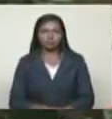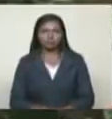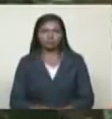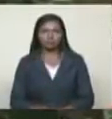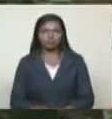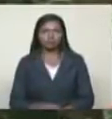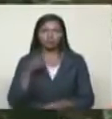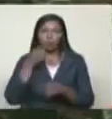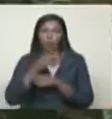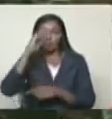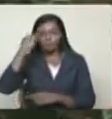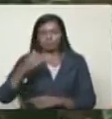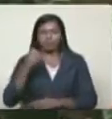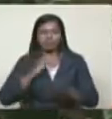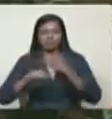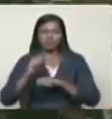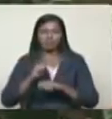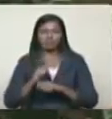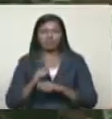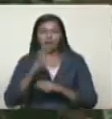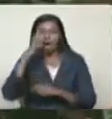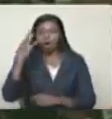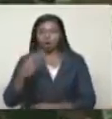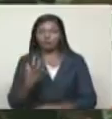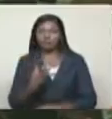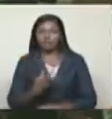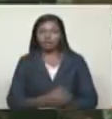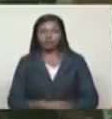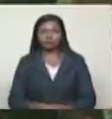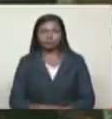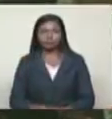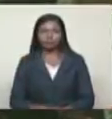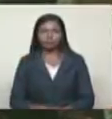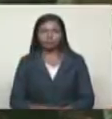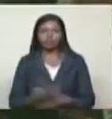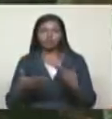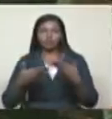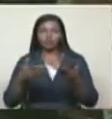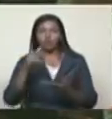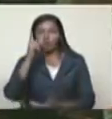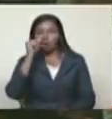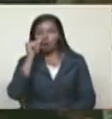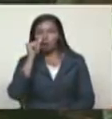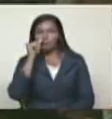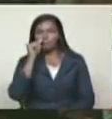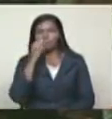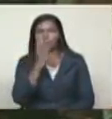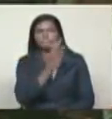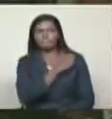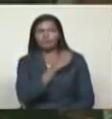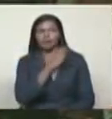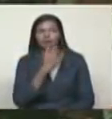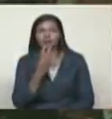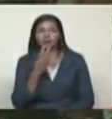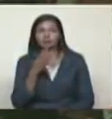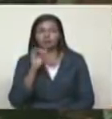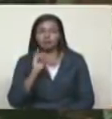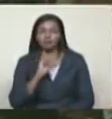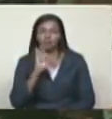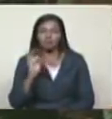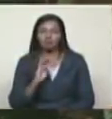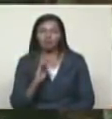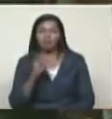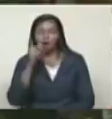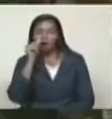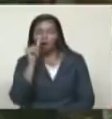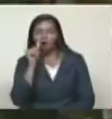Orden Militar Defensa Nacional Grado Oficial. Recibe coronel Aligis Hipólito Acosta, director de Cabín de Maracay, coronel Jonás